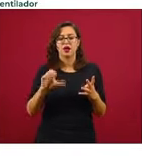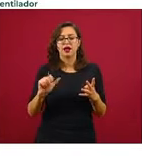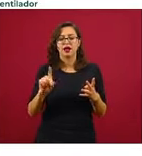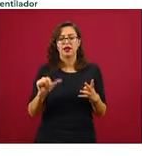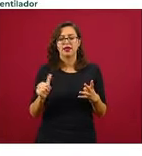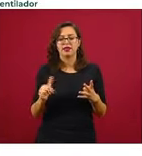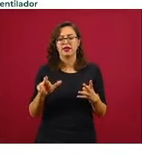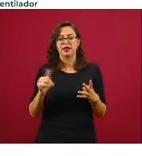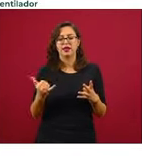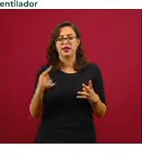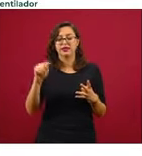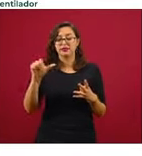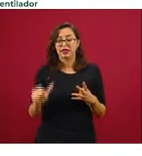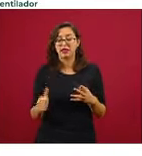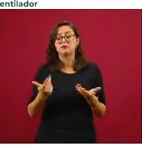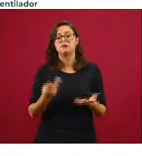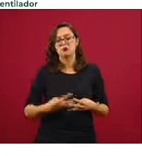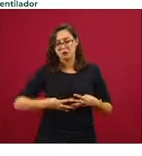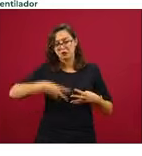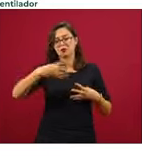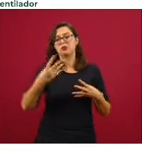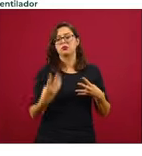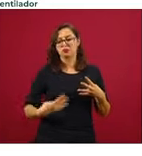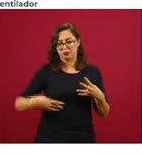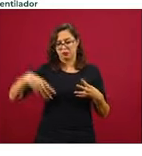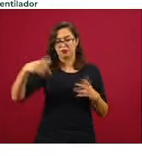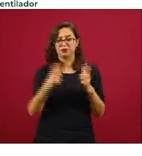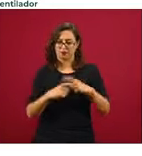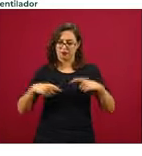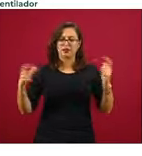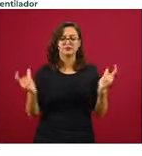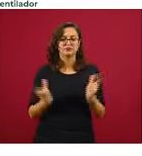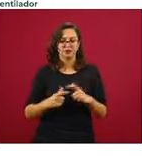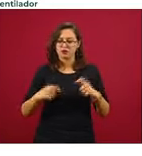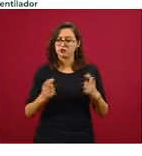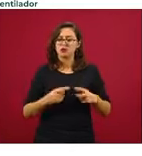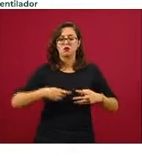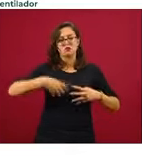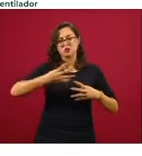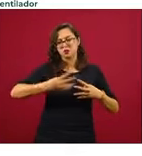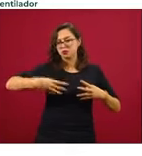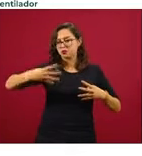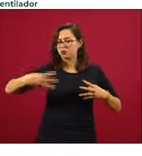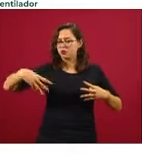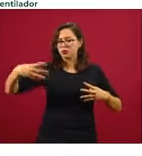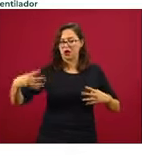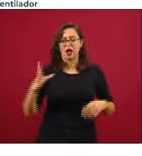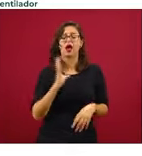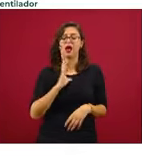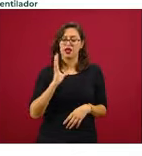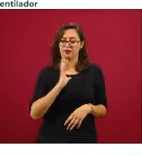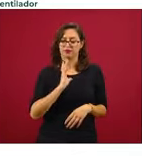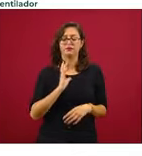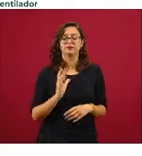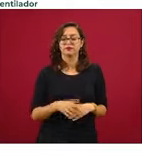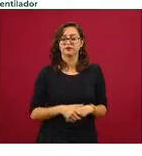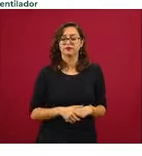más, algunos un poco menos, pero con ondas que se han ido presentando durante toda la epidemia. En materia de